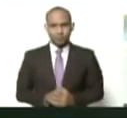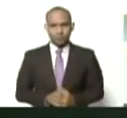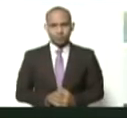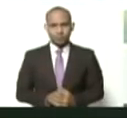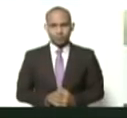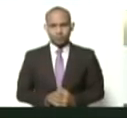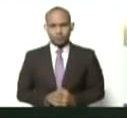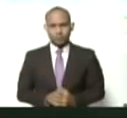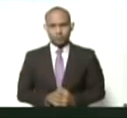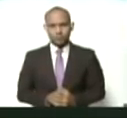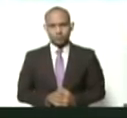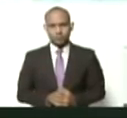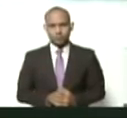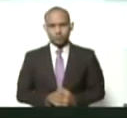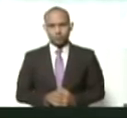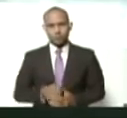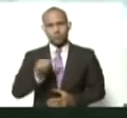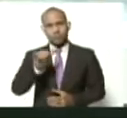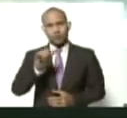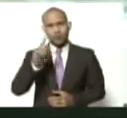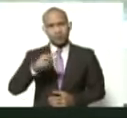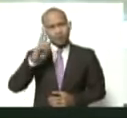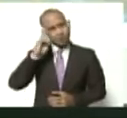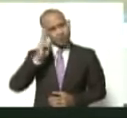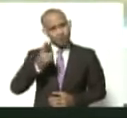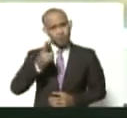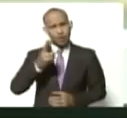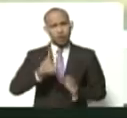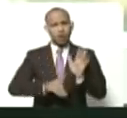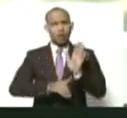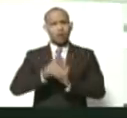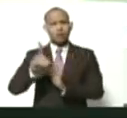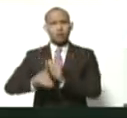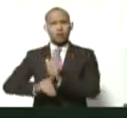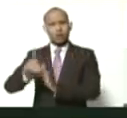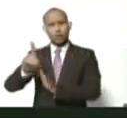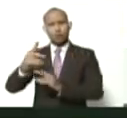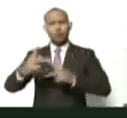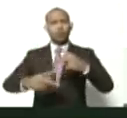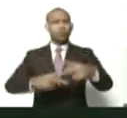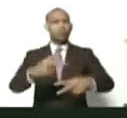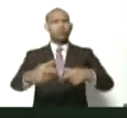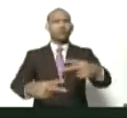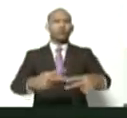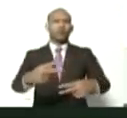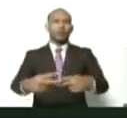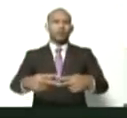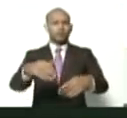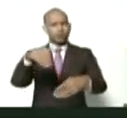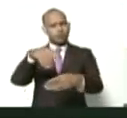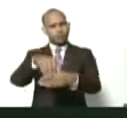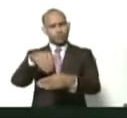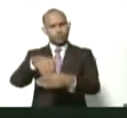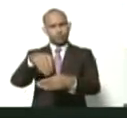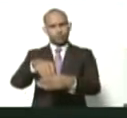Y se respete el desarrollo del proceso